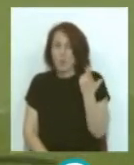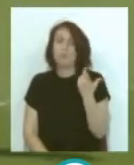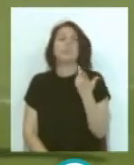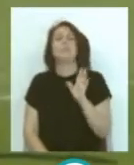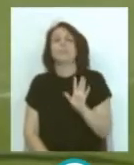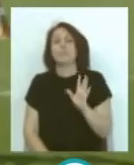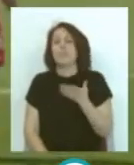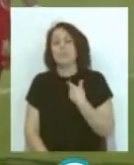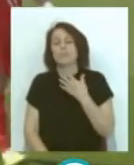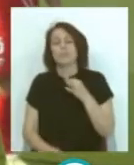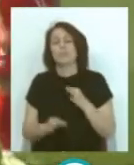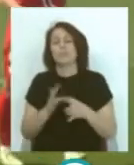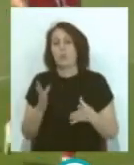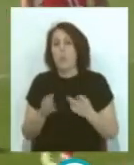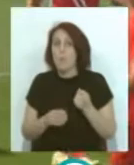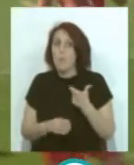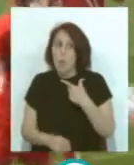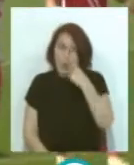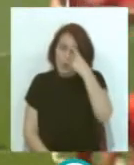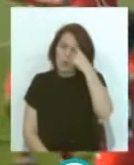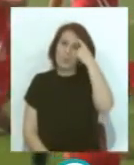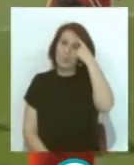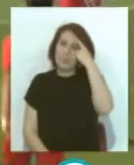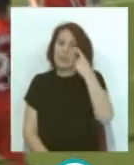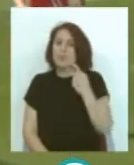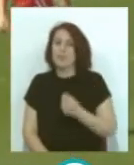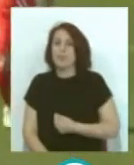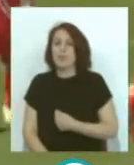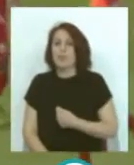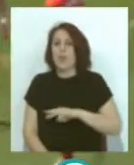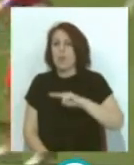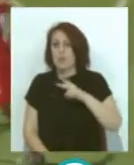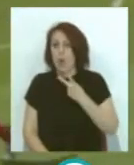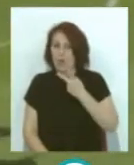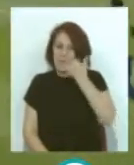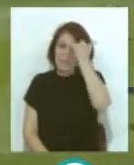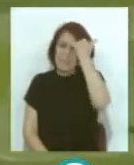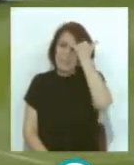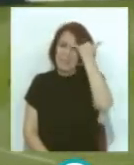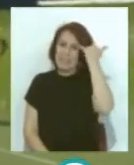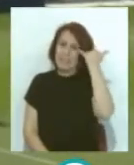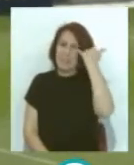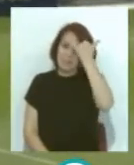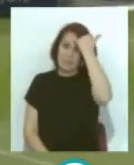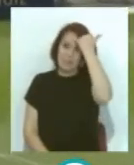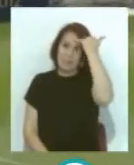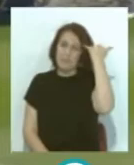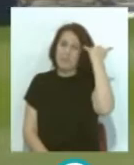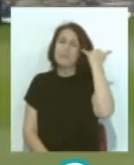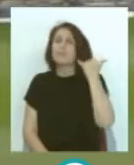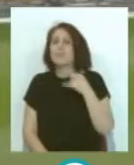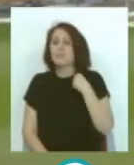y afortunadamente fue un poquito más arriba, tuvo dos tajos, uno encima de la ceja y otro en la frente,